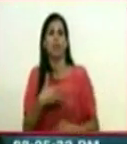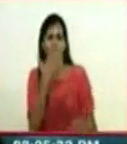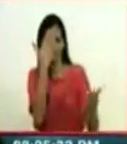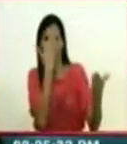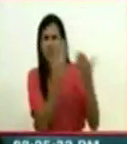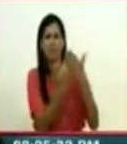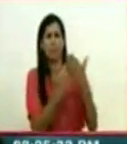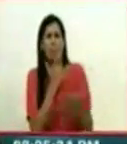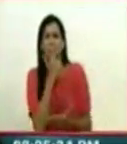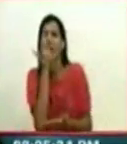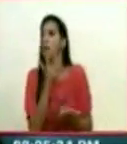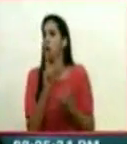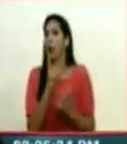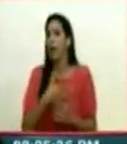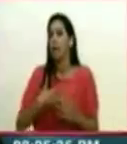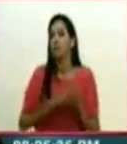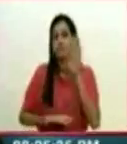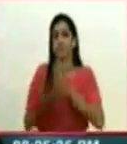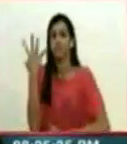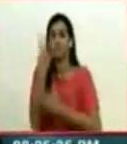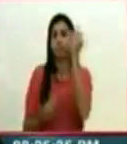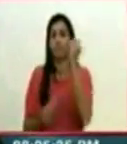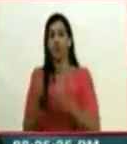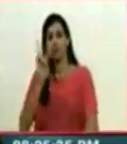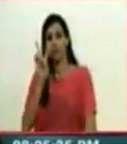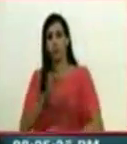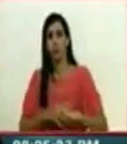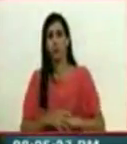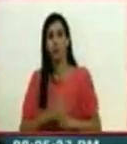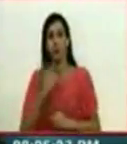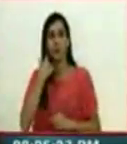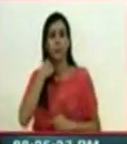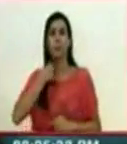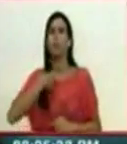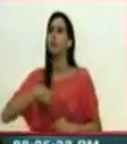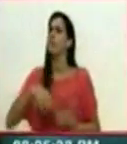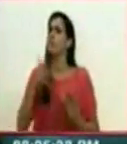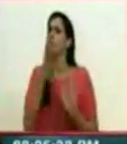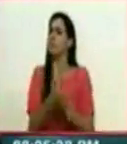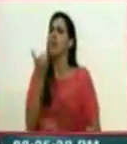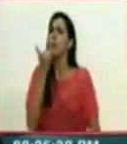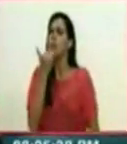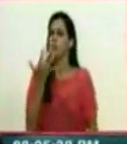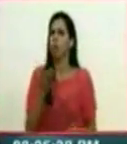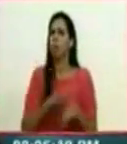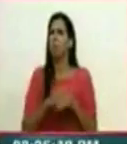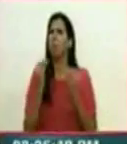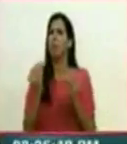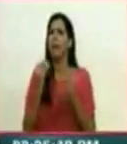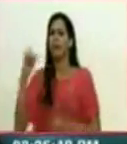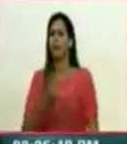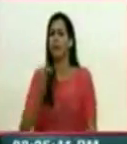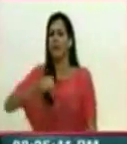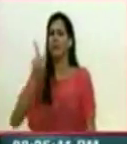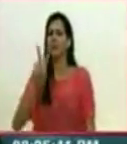vergüenza, tuvo que salir huyendo de nuestro territorio. ¿Qué fue lo que vino a buscar el señor